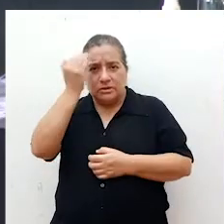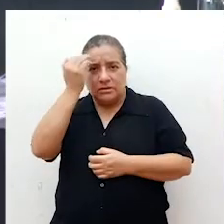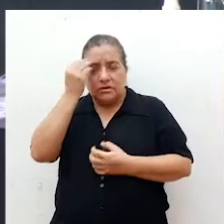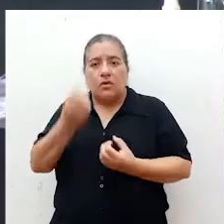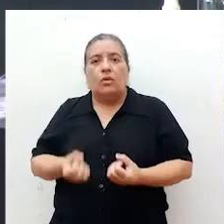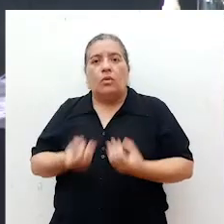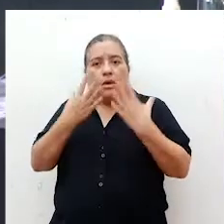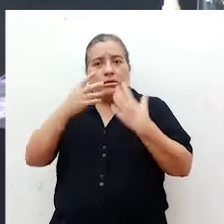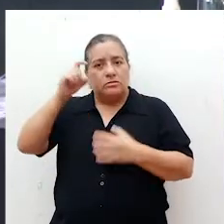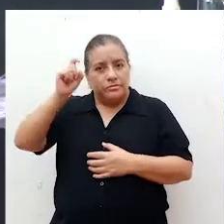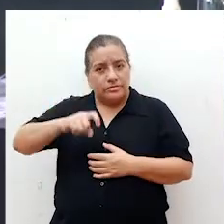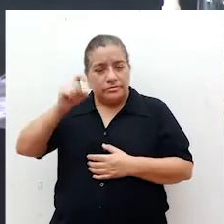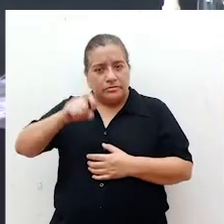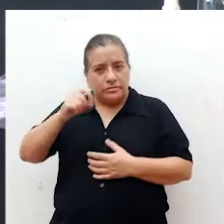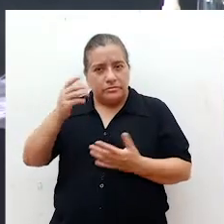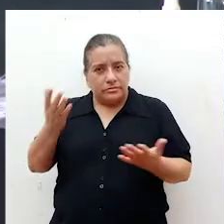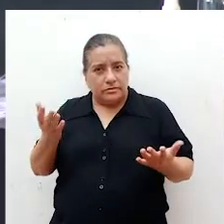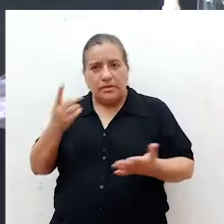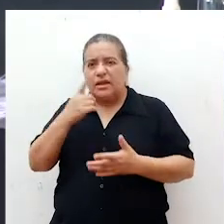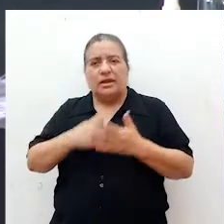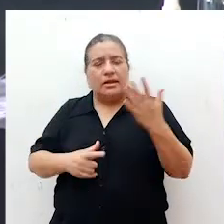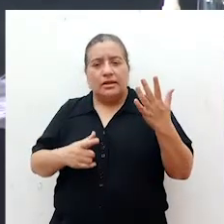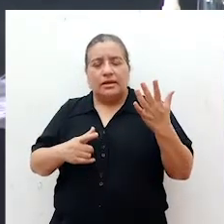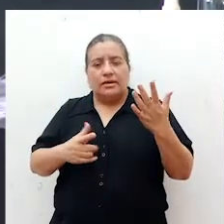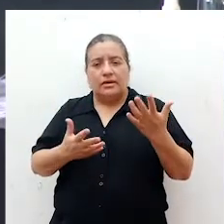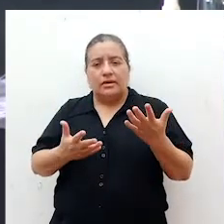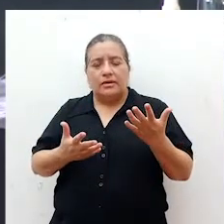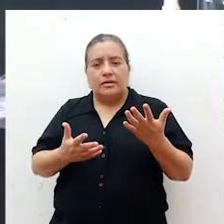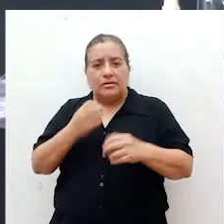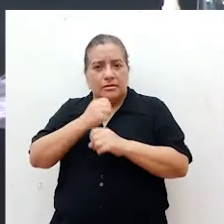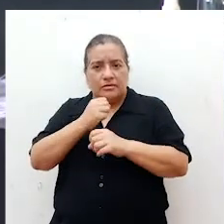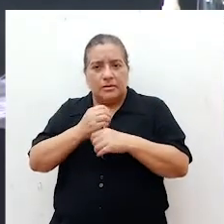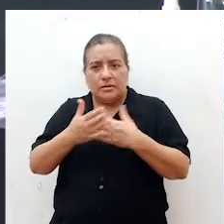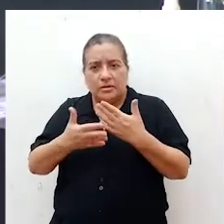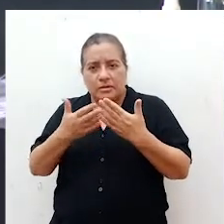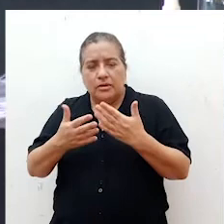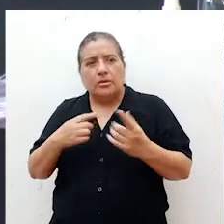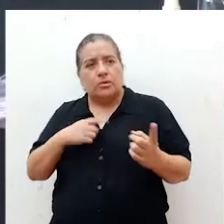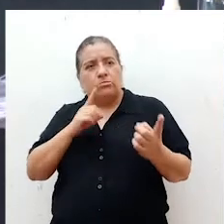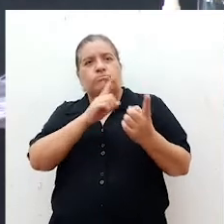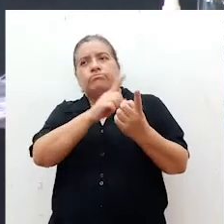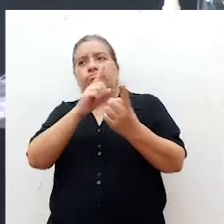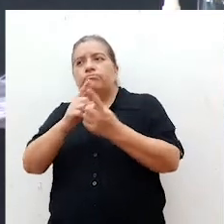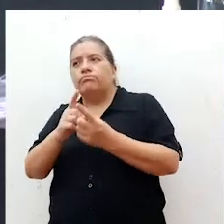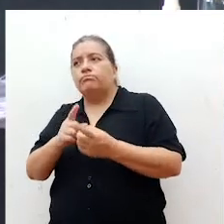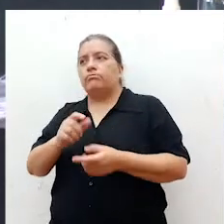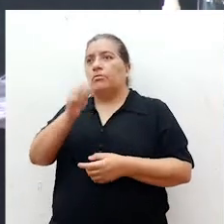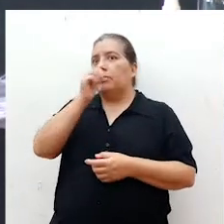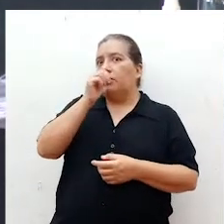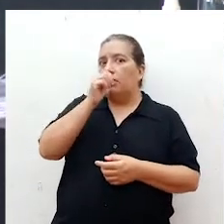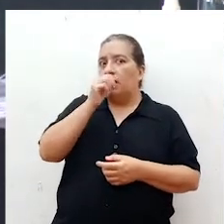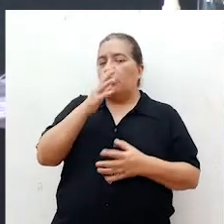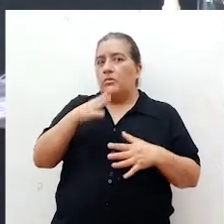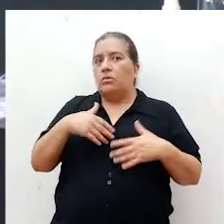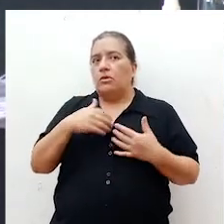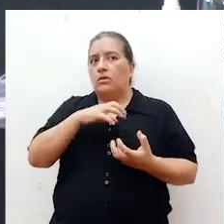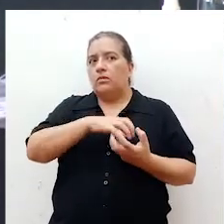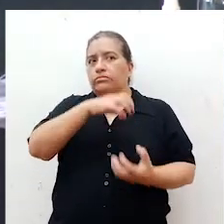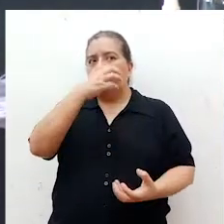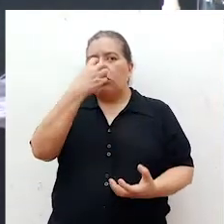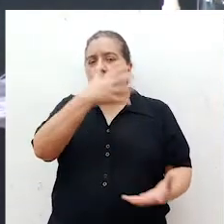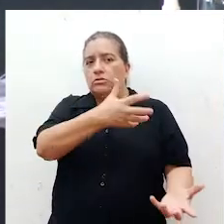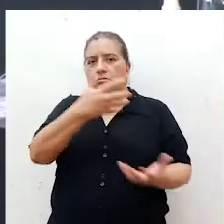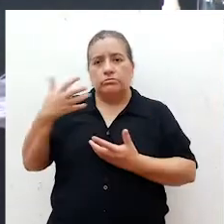un mapa que permita saber cuánto íbamos a necesitar y qué acciones íbamos a tomar con los